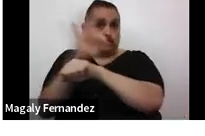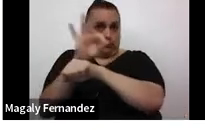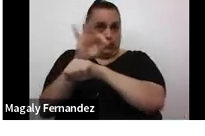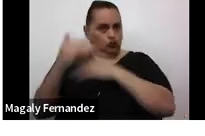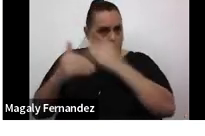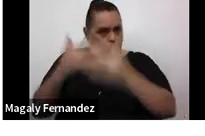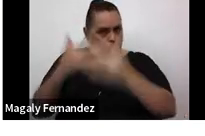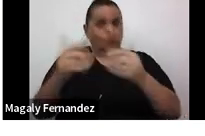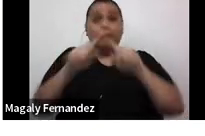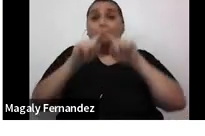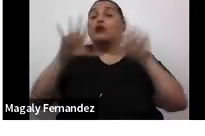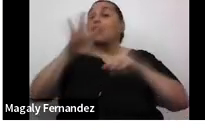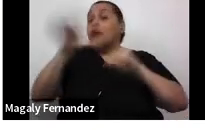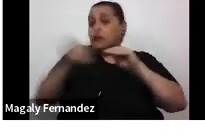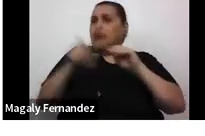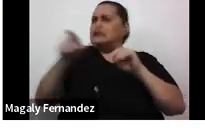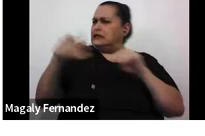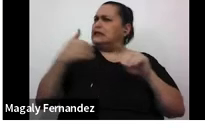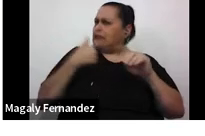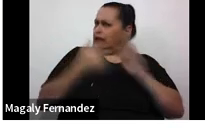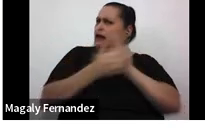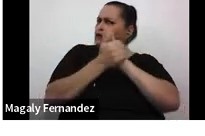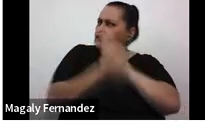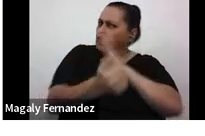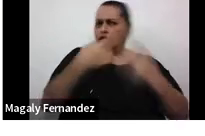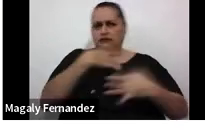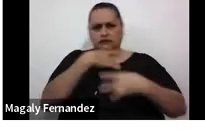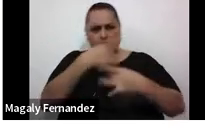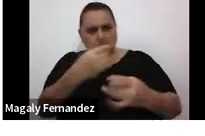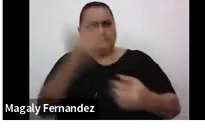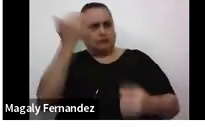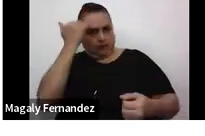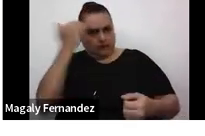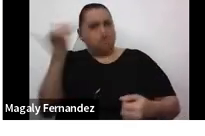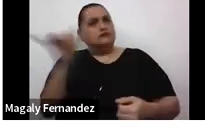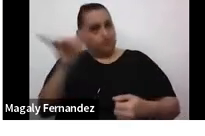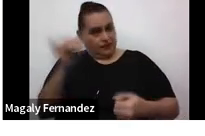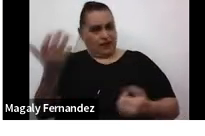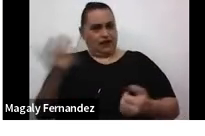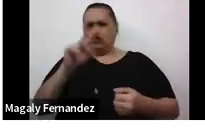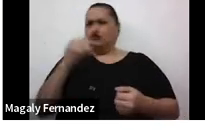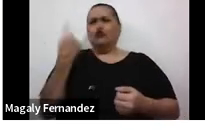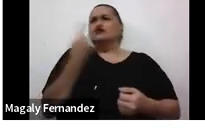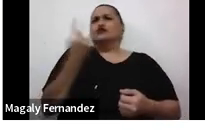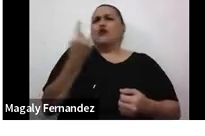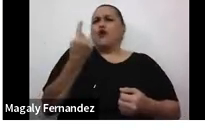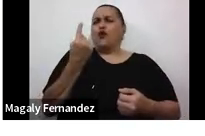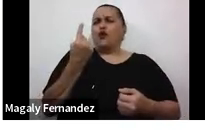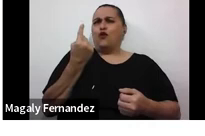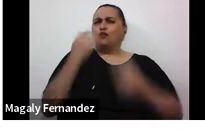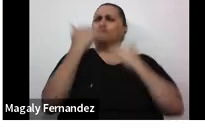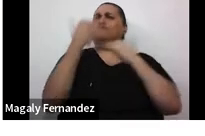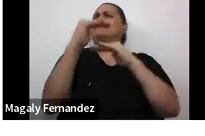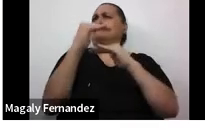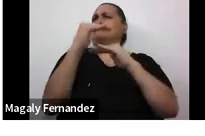que además tiene habilidades tiene intereses tiene capacidades no es solamente esa